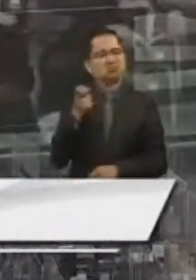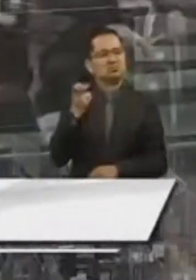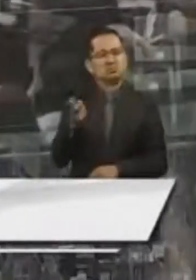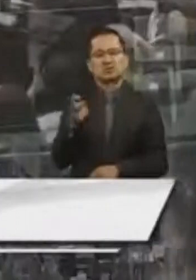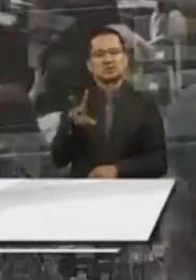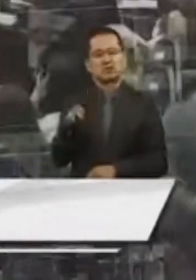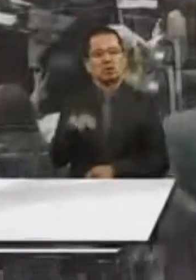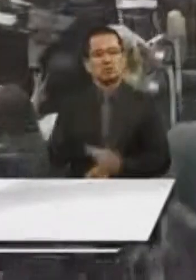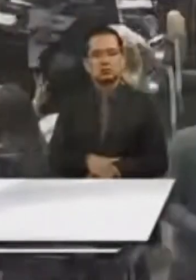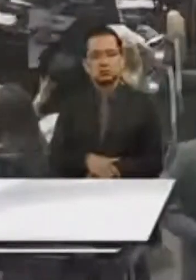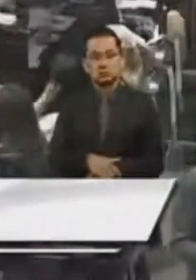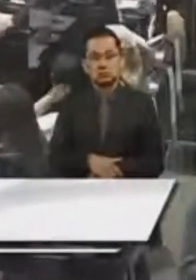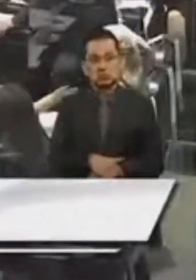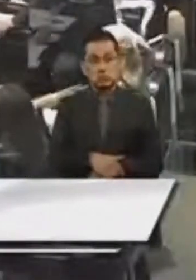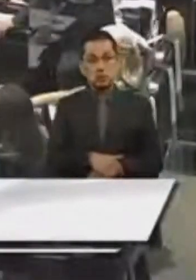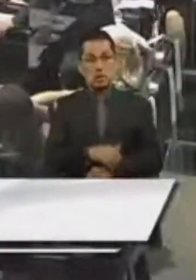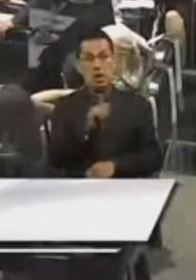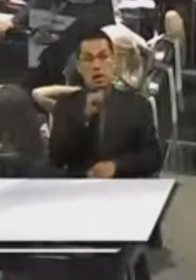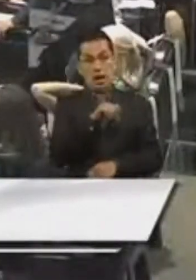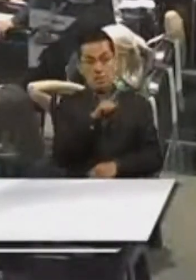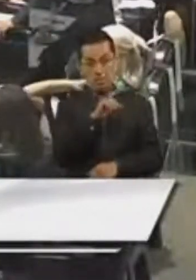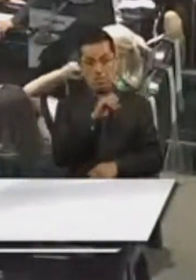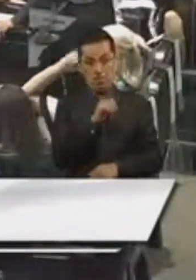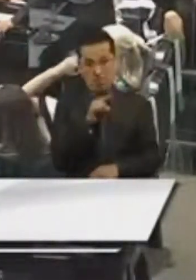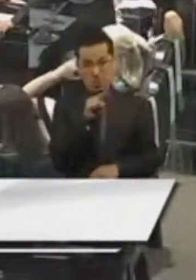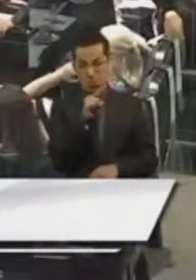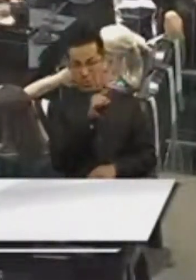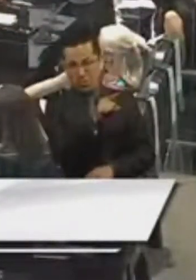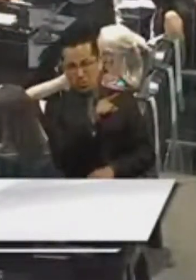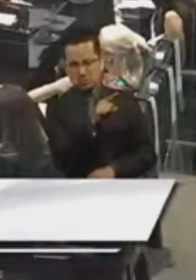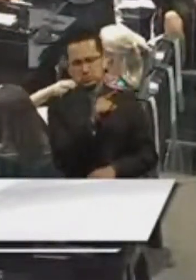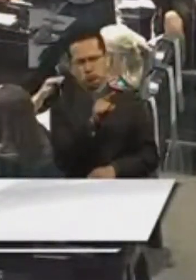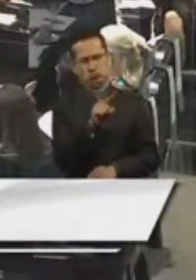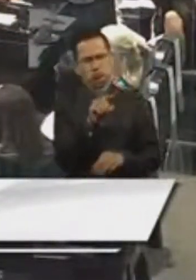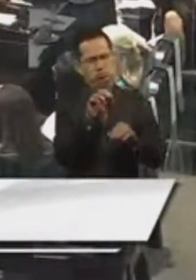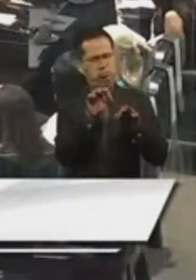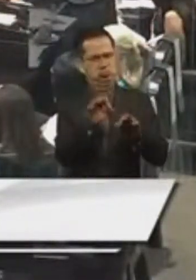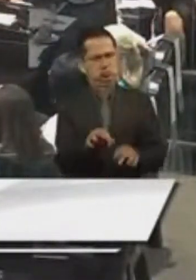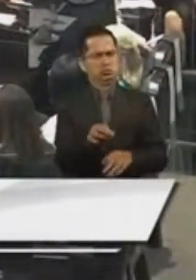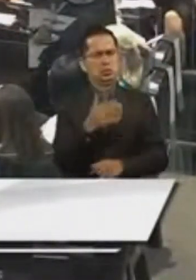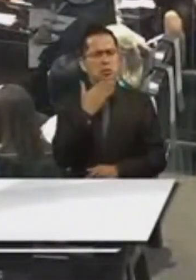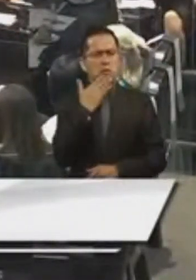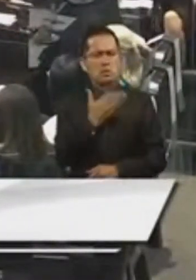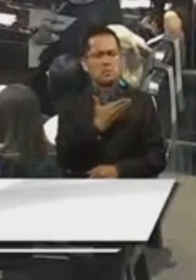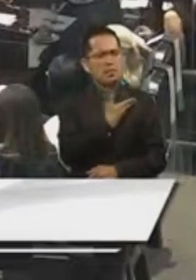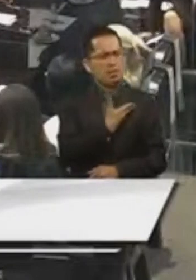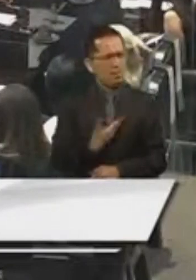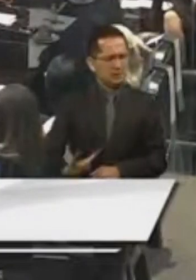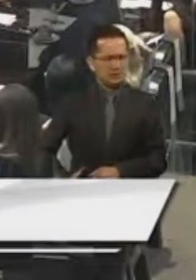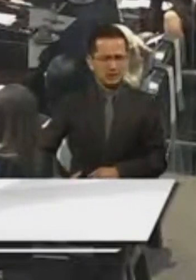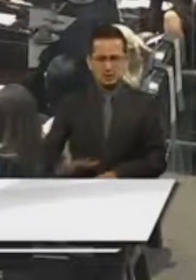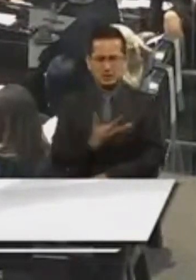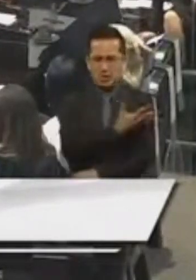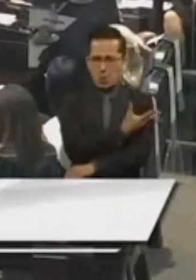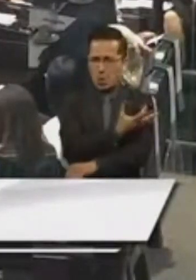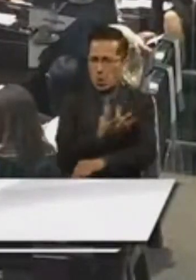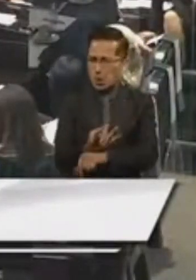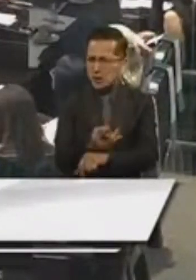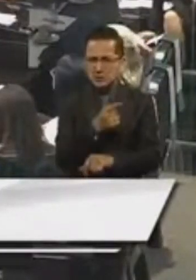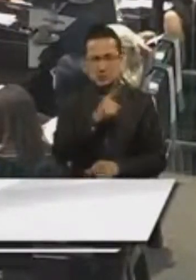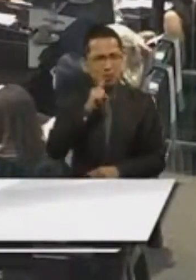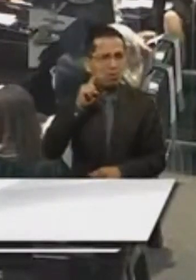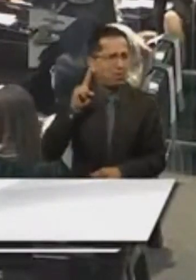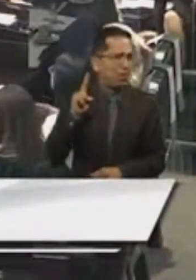que Andrés Manuel López Obrador ha sido el presidente más honesto en la